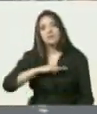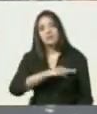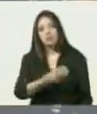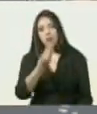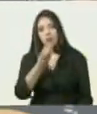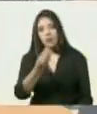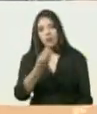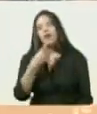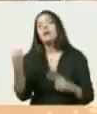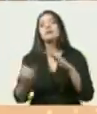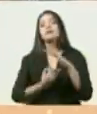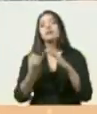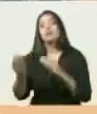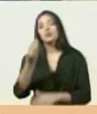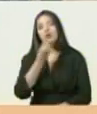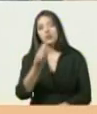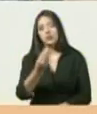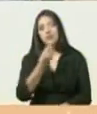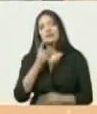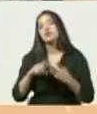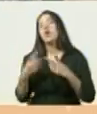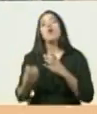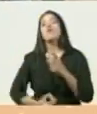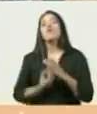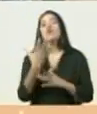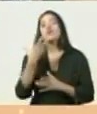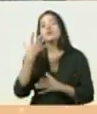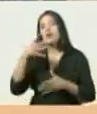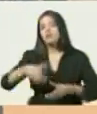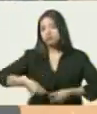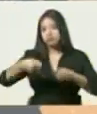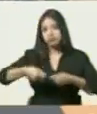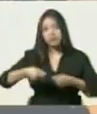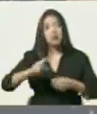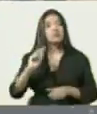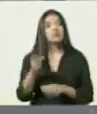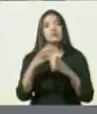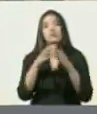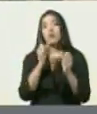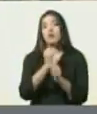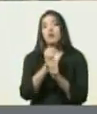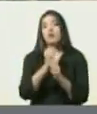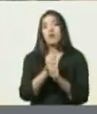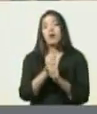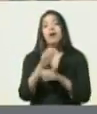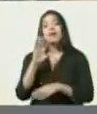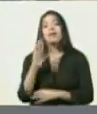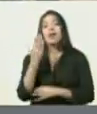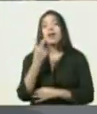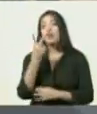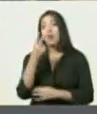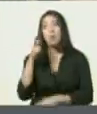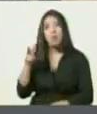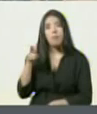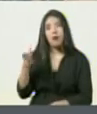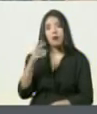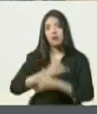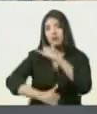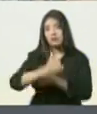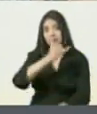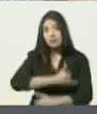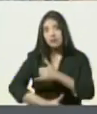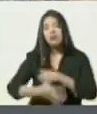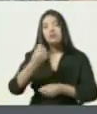del Instituto Nacional de Nutrición, de Fundaproal. Dos trabajadores del Estado Lara fueron heridos de bala, dos trabajadores de